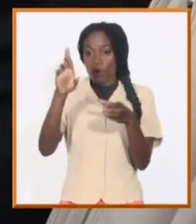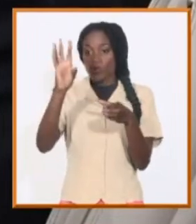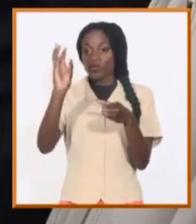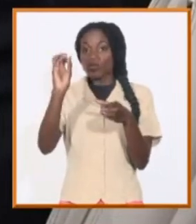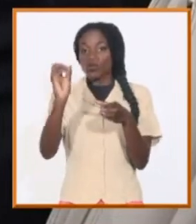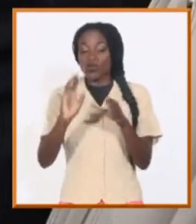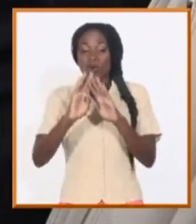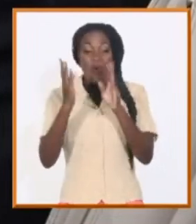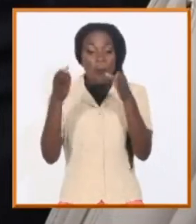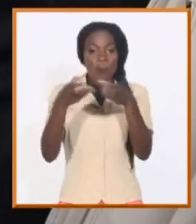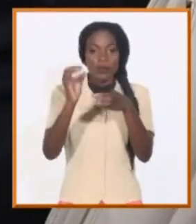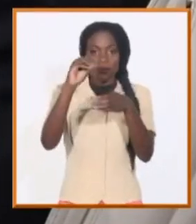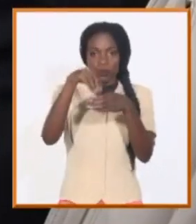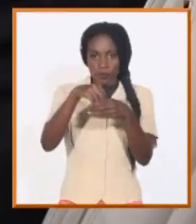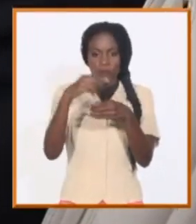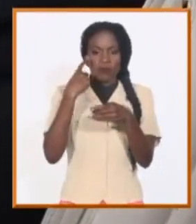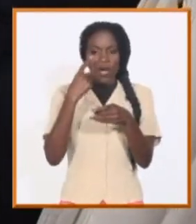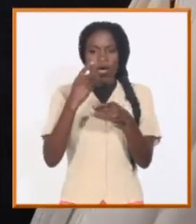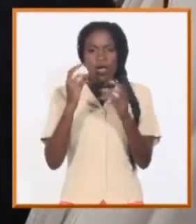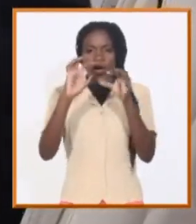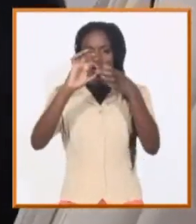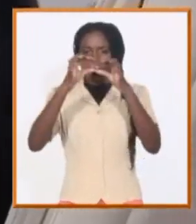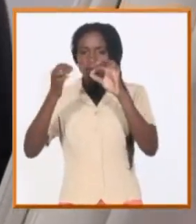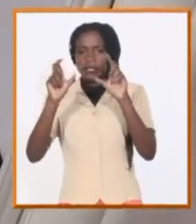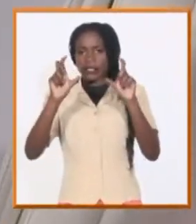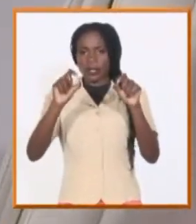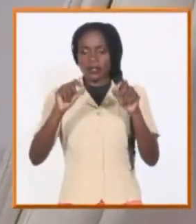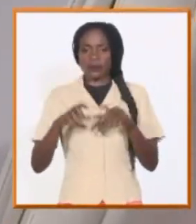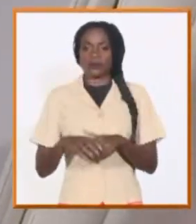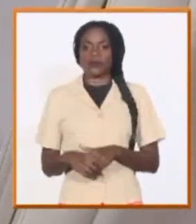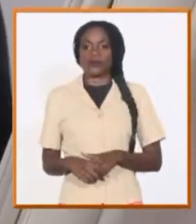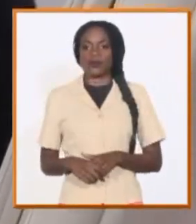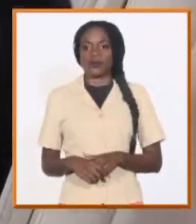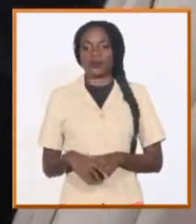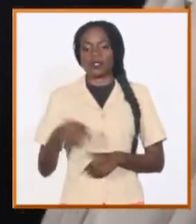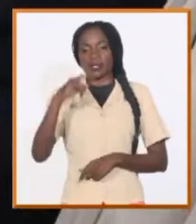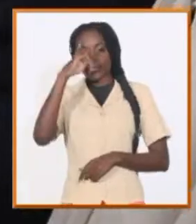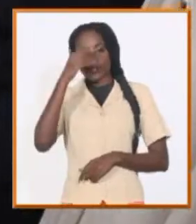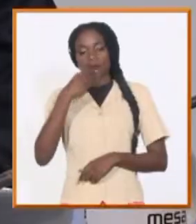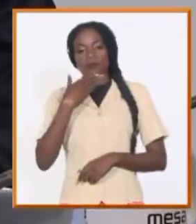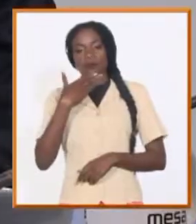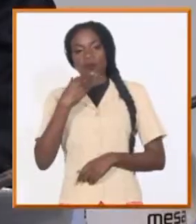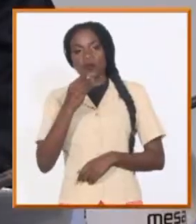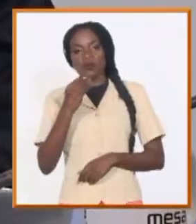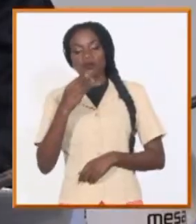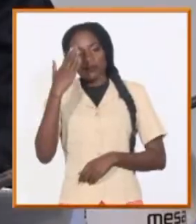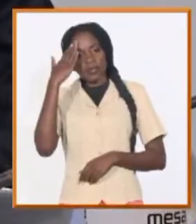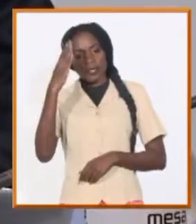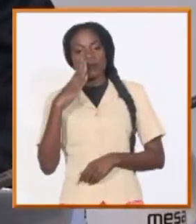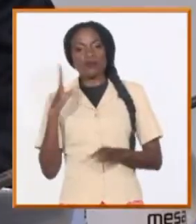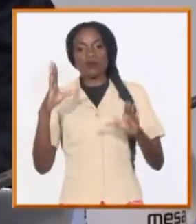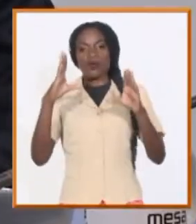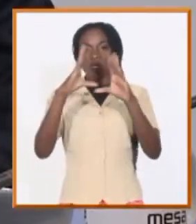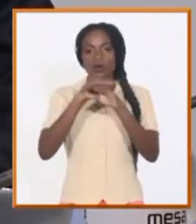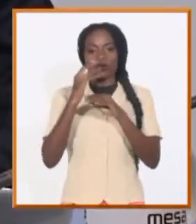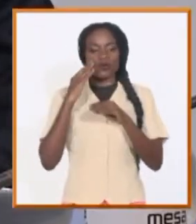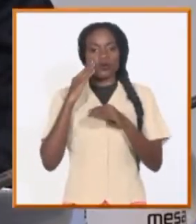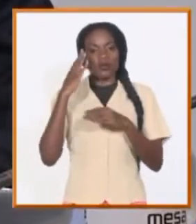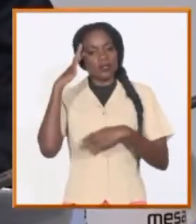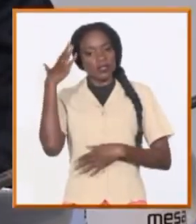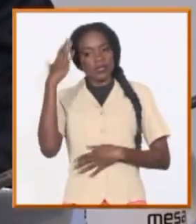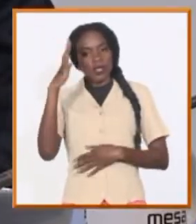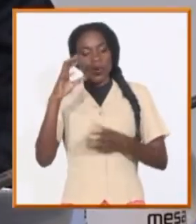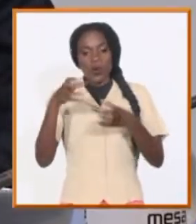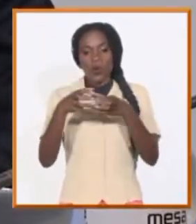integral de esta presencia en los Juegos Panamericanos? Sí, Randy, muchas gracias, buenas noches y primero que todo un saludo del sistema